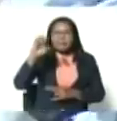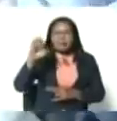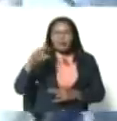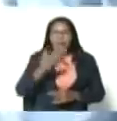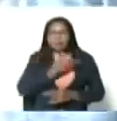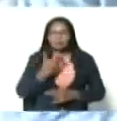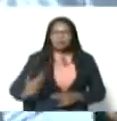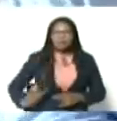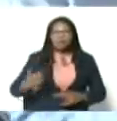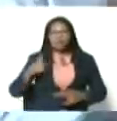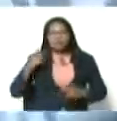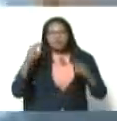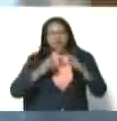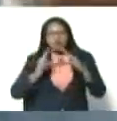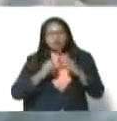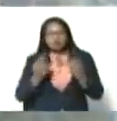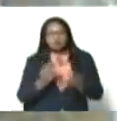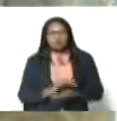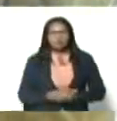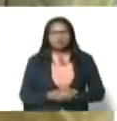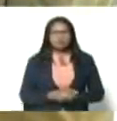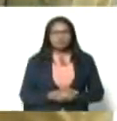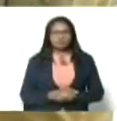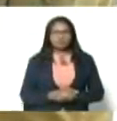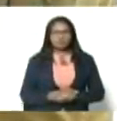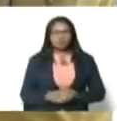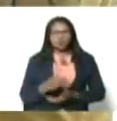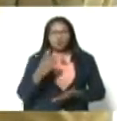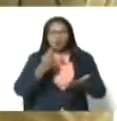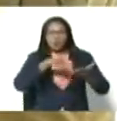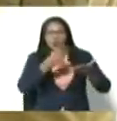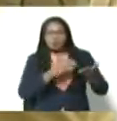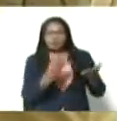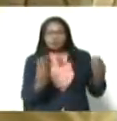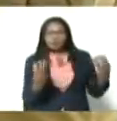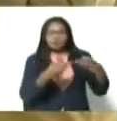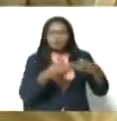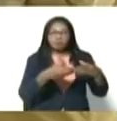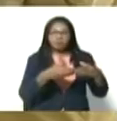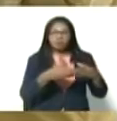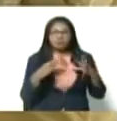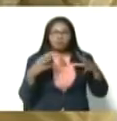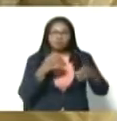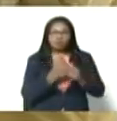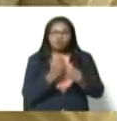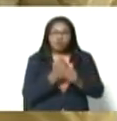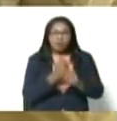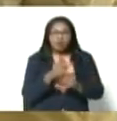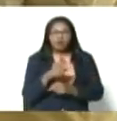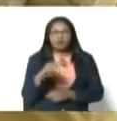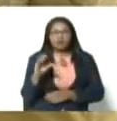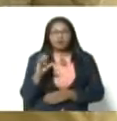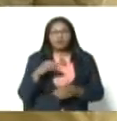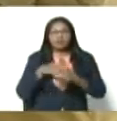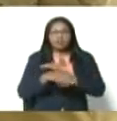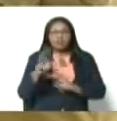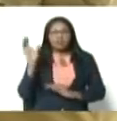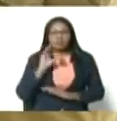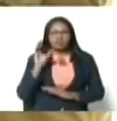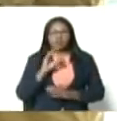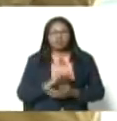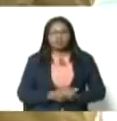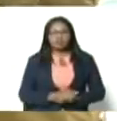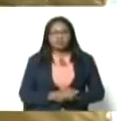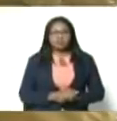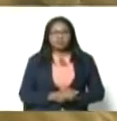William Amaro. Bueno, recibo el contrato colectivo de los trabajadores, el proyecto.